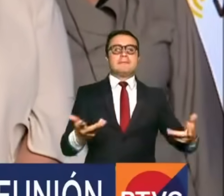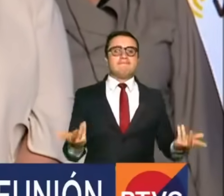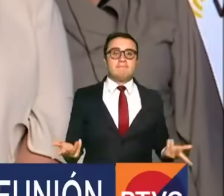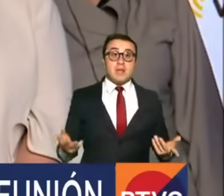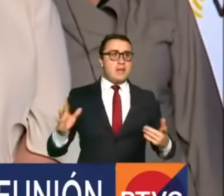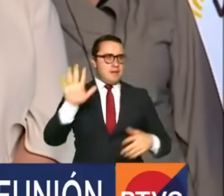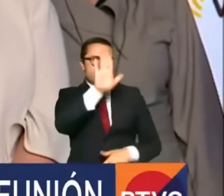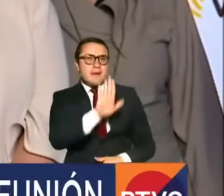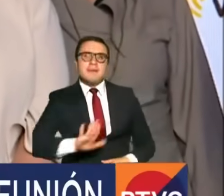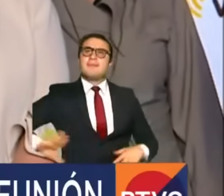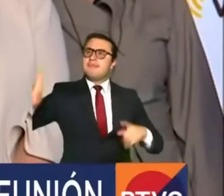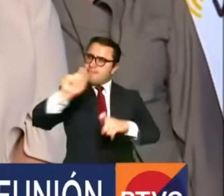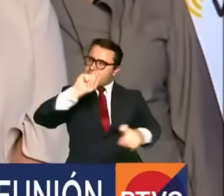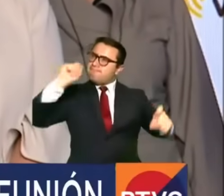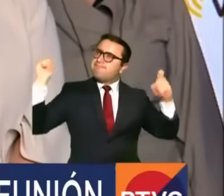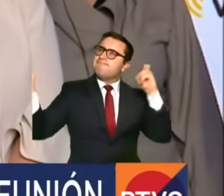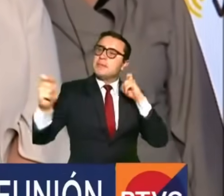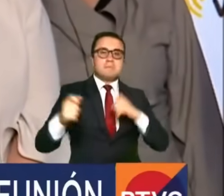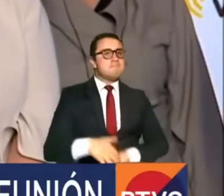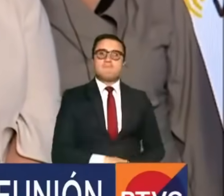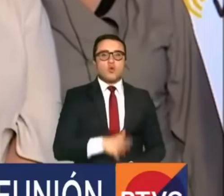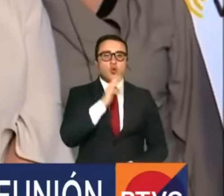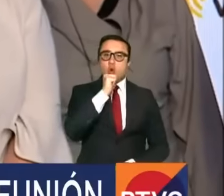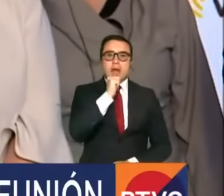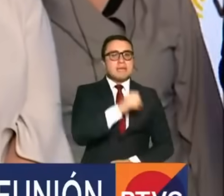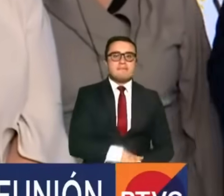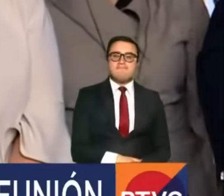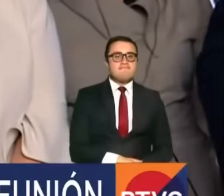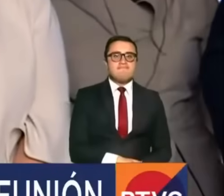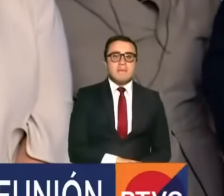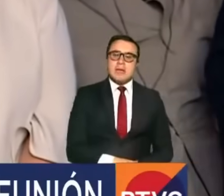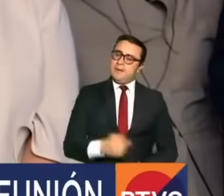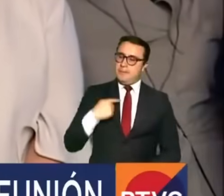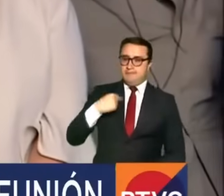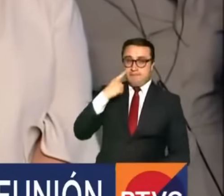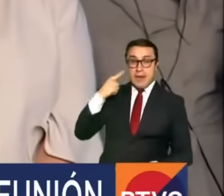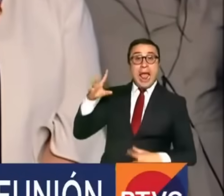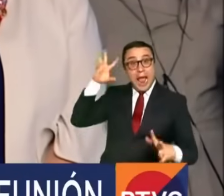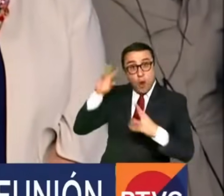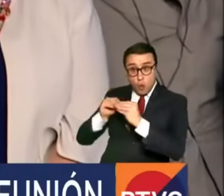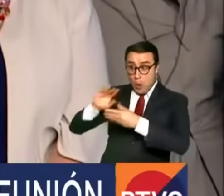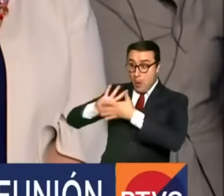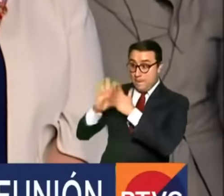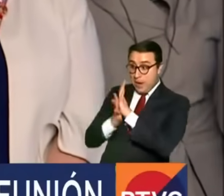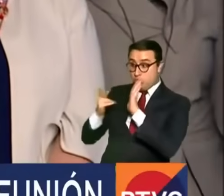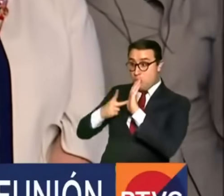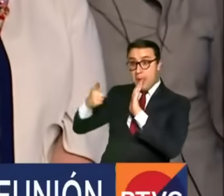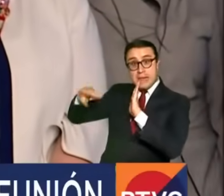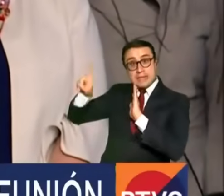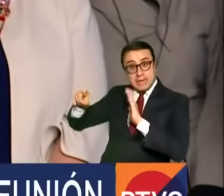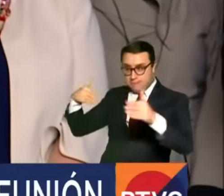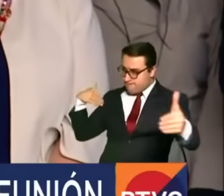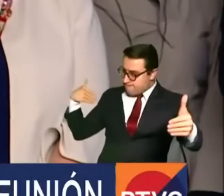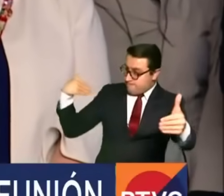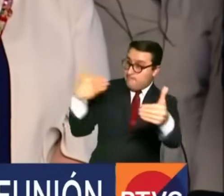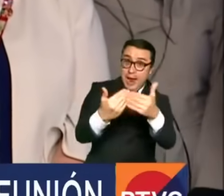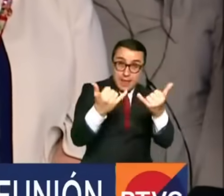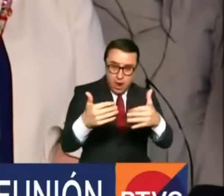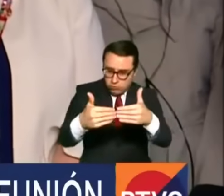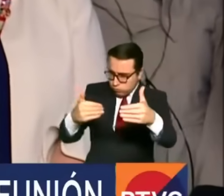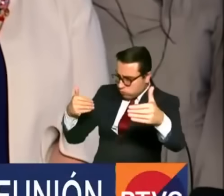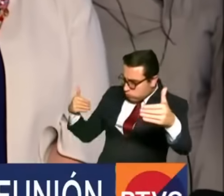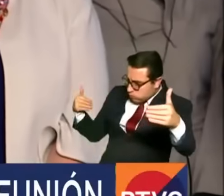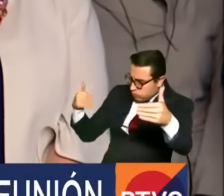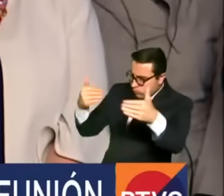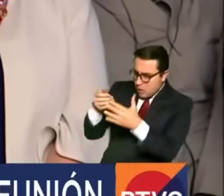en estos mismos años del acuerdo de paz, si yo miro la principal inversión pública de Colombia